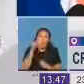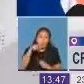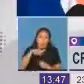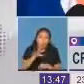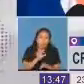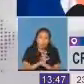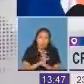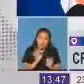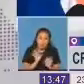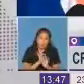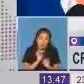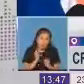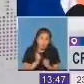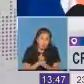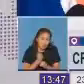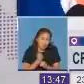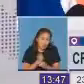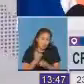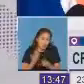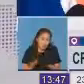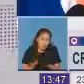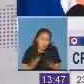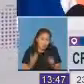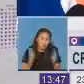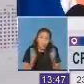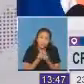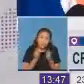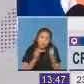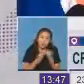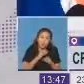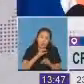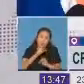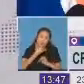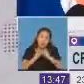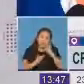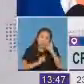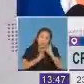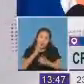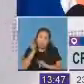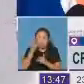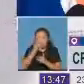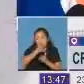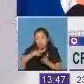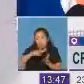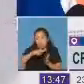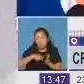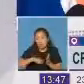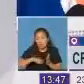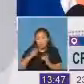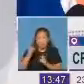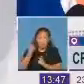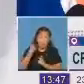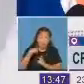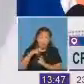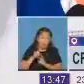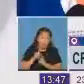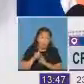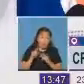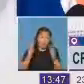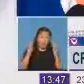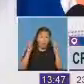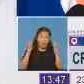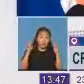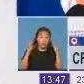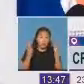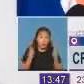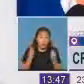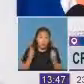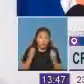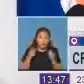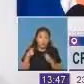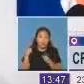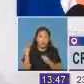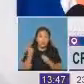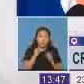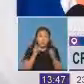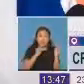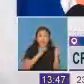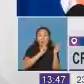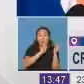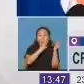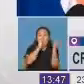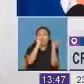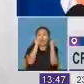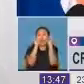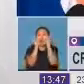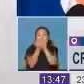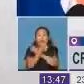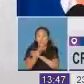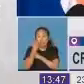que ya mucho se ha hablado y mucho se ha escrito de esto, pero bueno, el tema es que bueno, estamos en una transición en el que